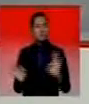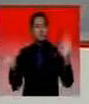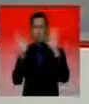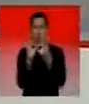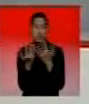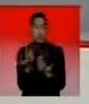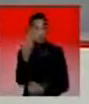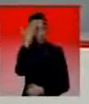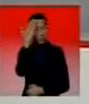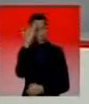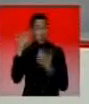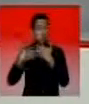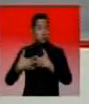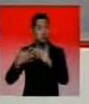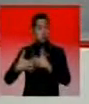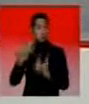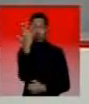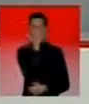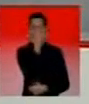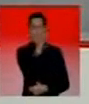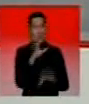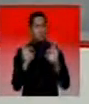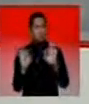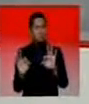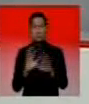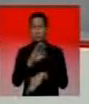conocer que la refinería de esmeraldas se encuentra totalmente operativa